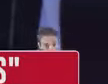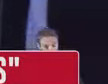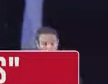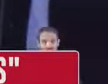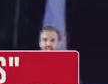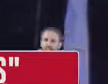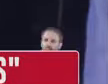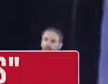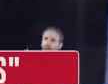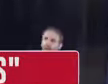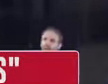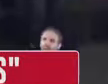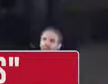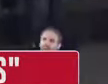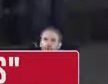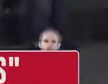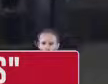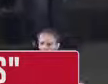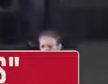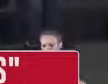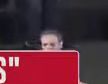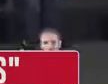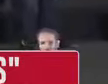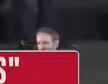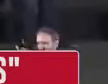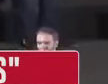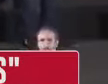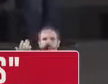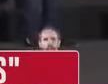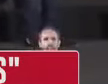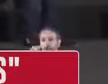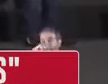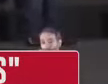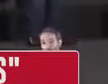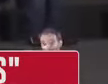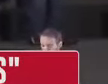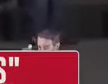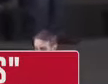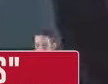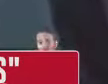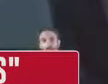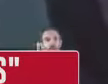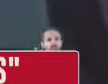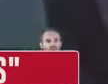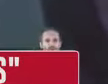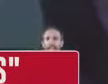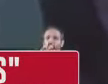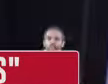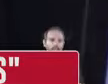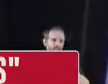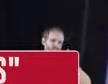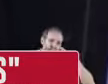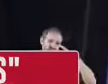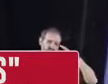trabajaron mucho con las cooperativas de balizamiento jardinería mantenimiento electricidad etcétera